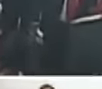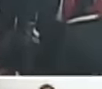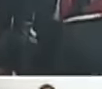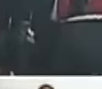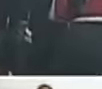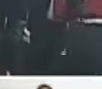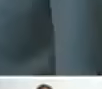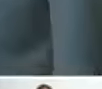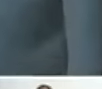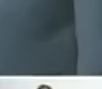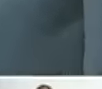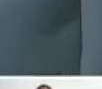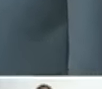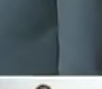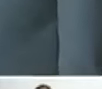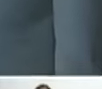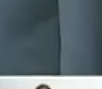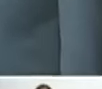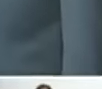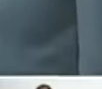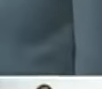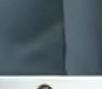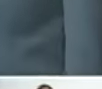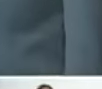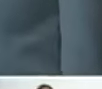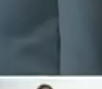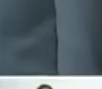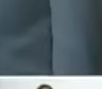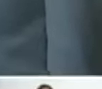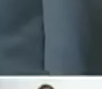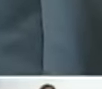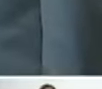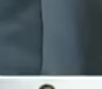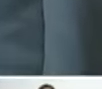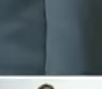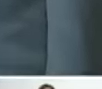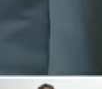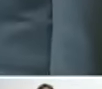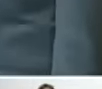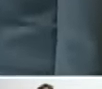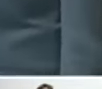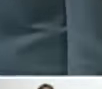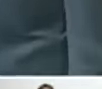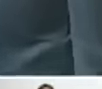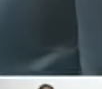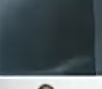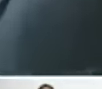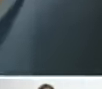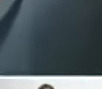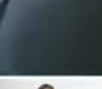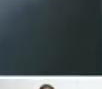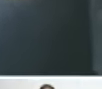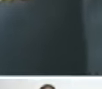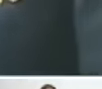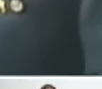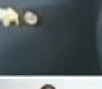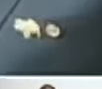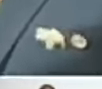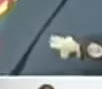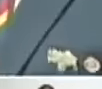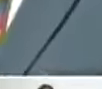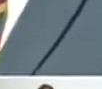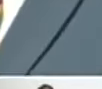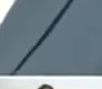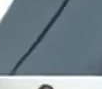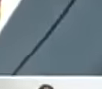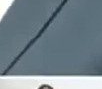también el carácter constitucional que le ha dado el Tribunal Supremo de Justicia y que contempla también el Acuerdo de